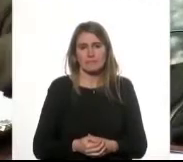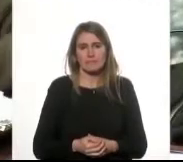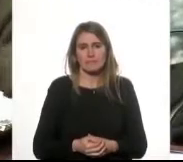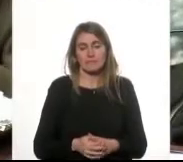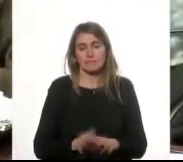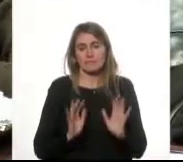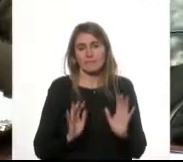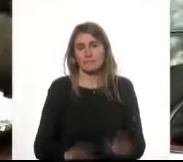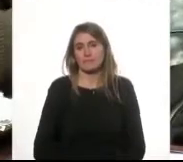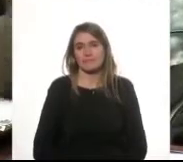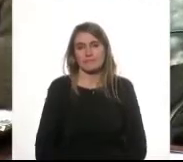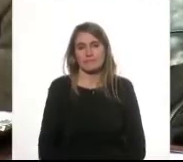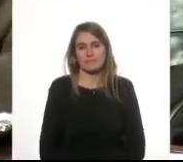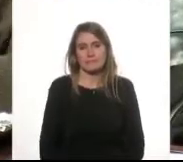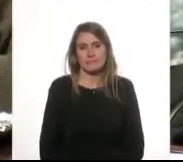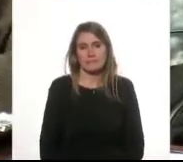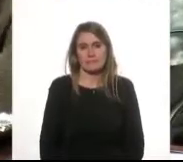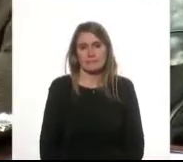Bien.